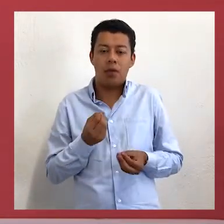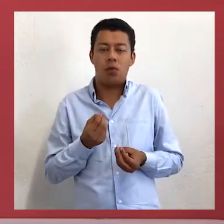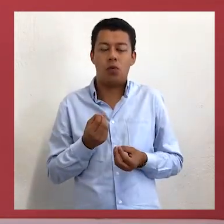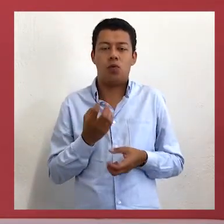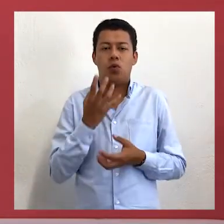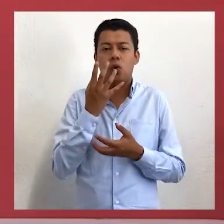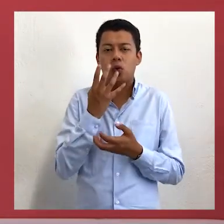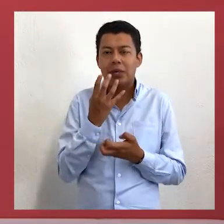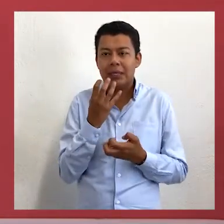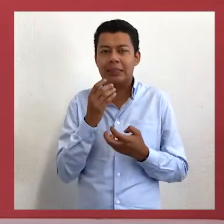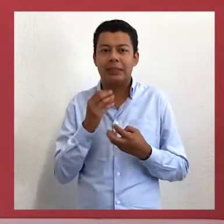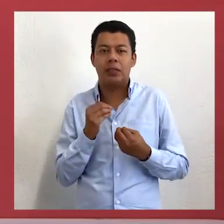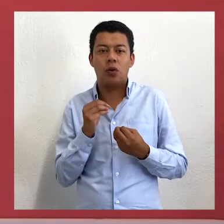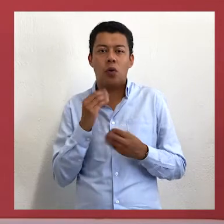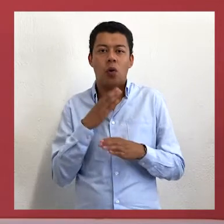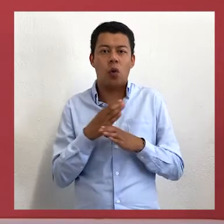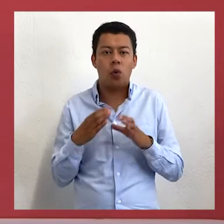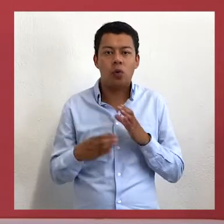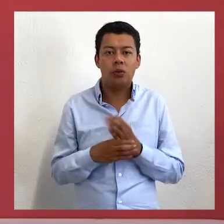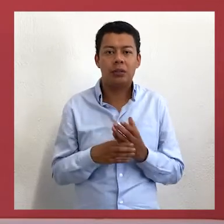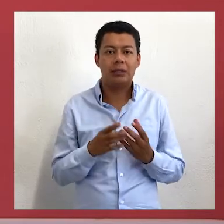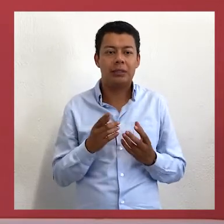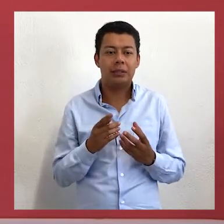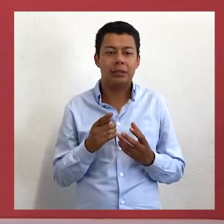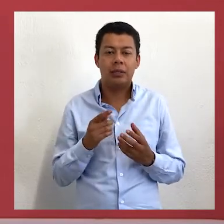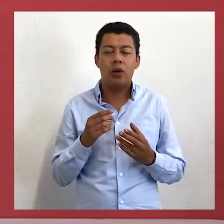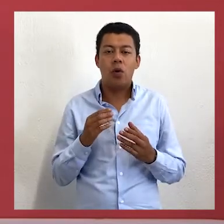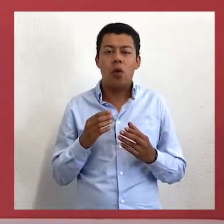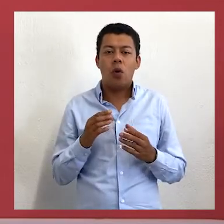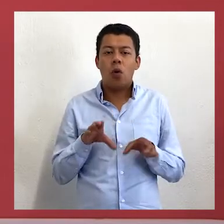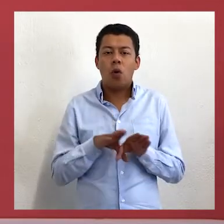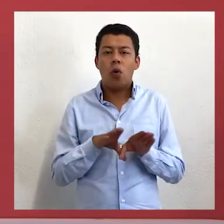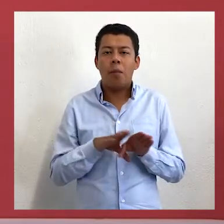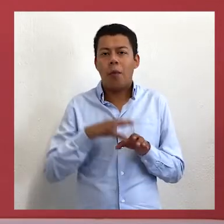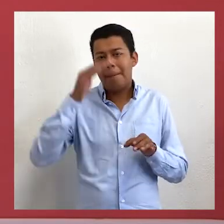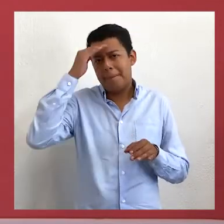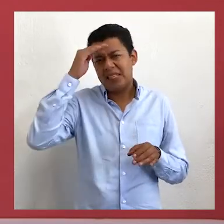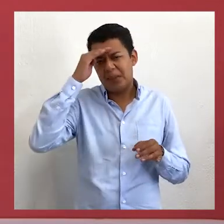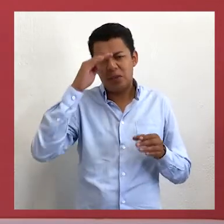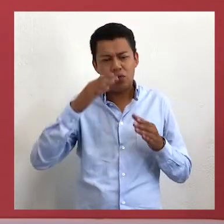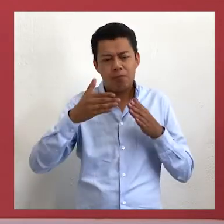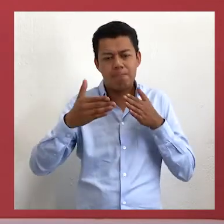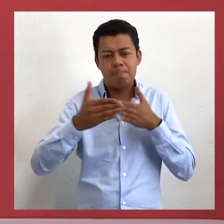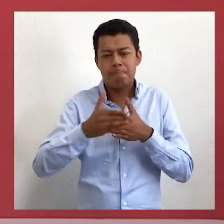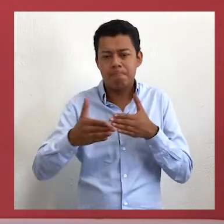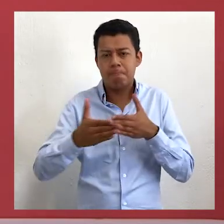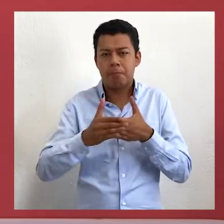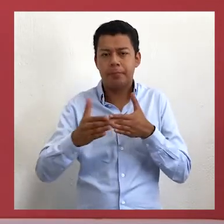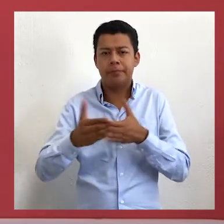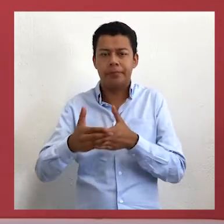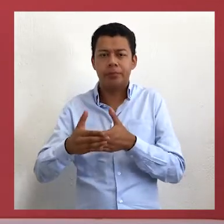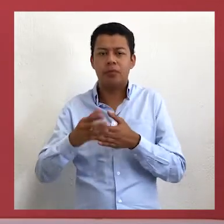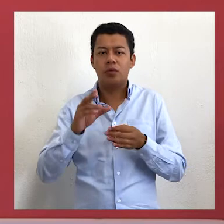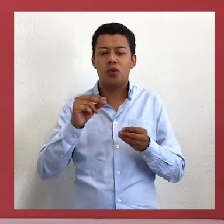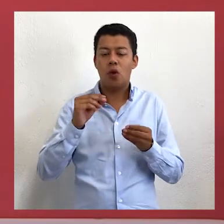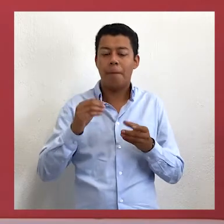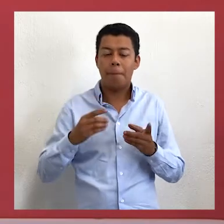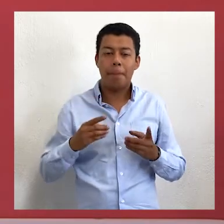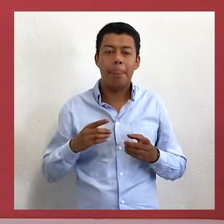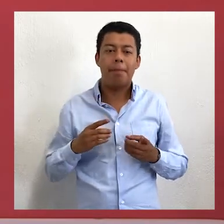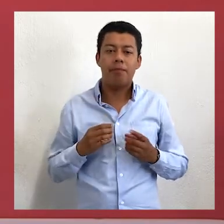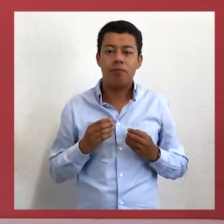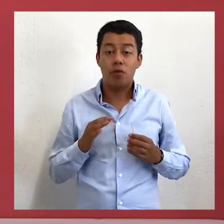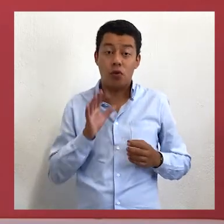existan miedos y estas ideas que me limitan a avanzar, pues son porque en mi desarrollo, en mi